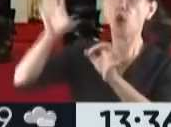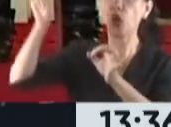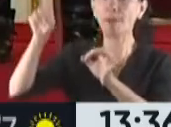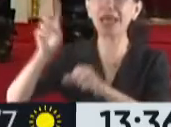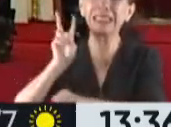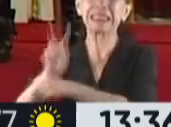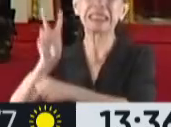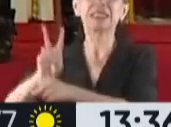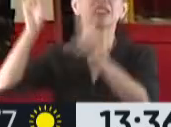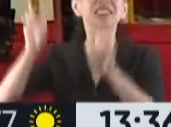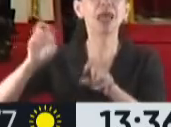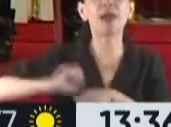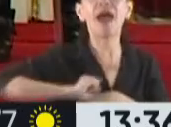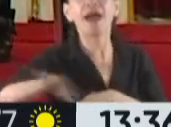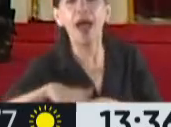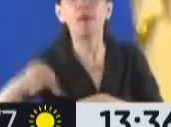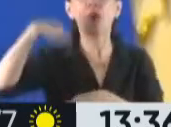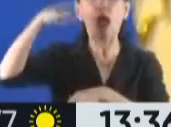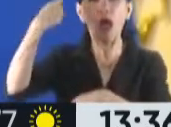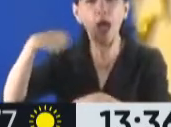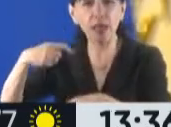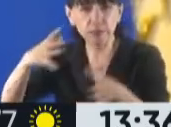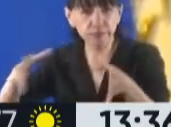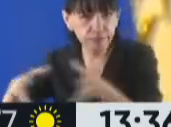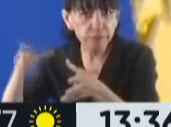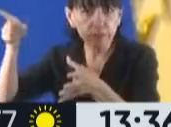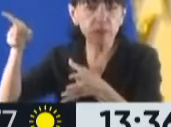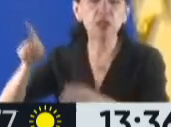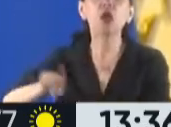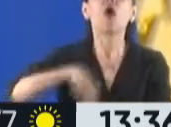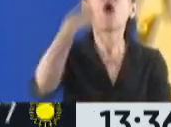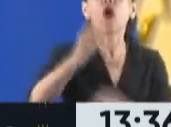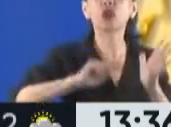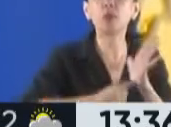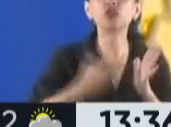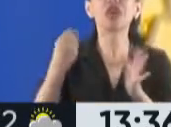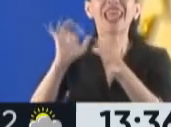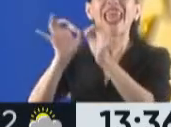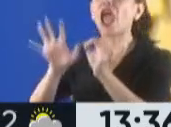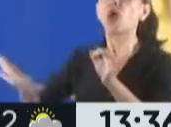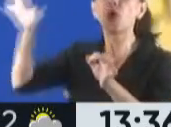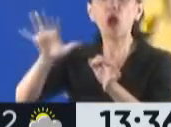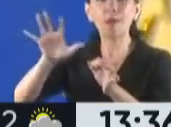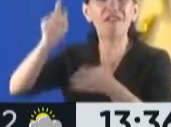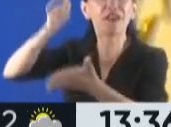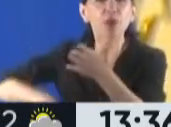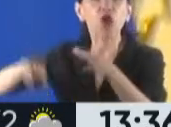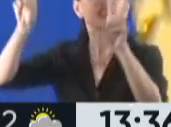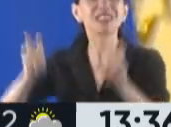ganadera. Y un segundo problema, que es un pacto verde que firma Europa para mejorar las